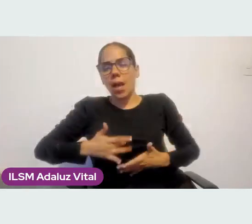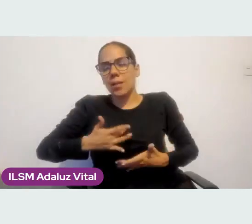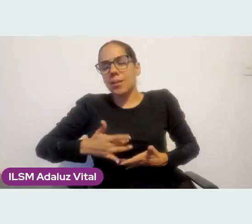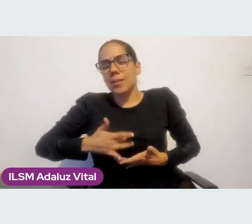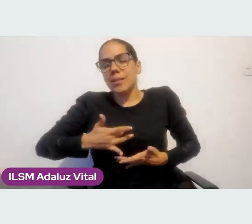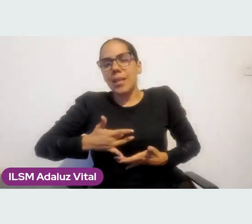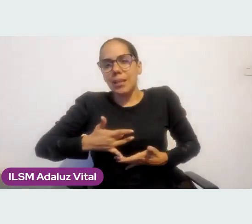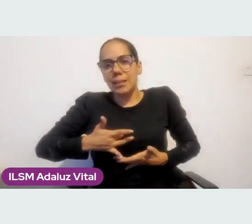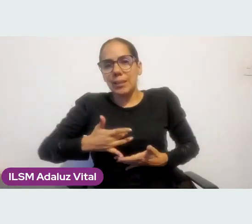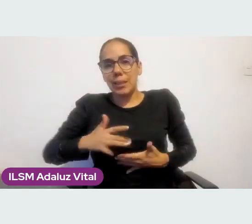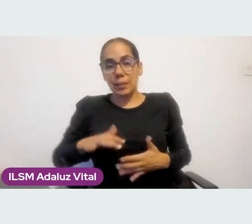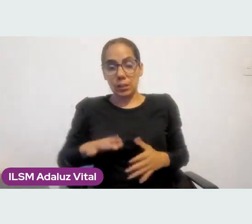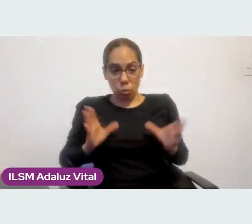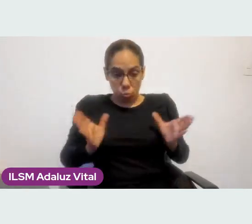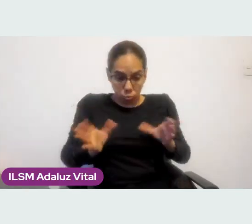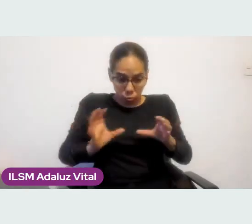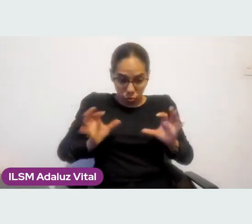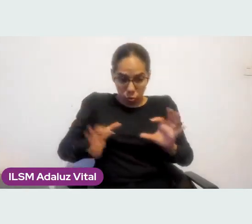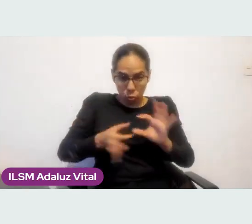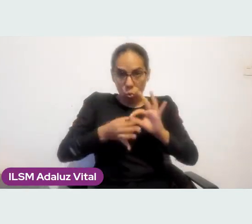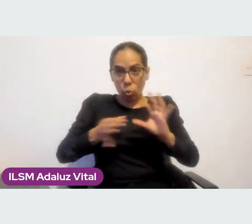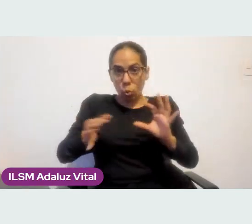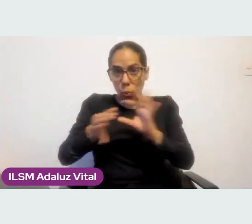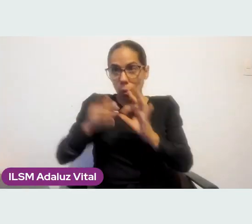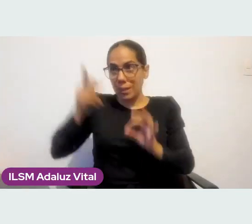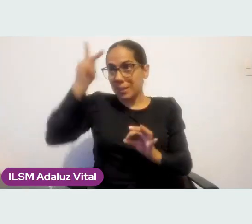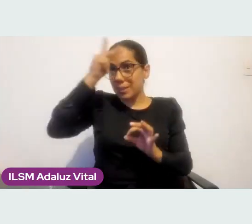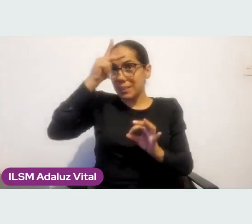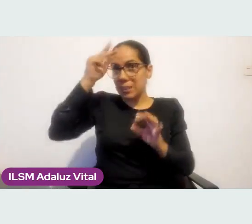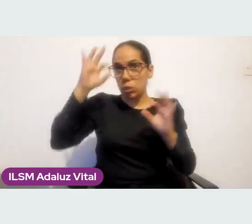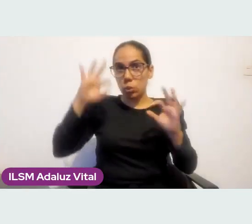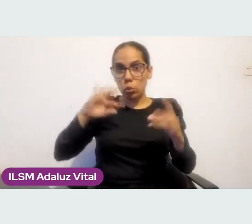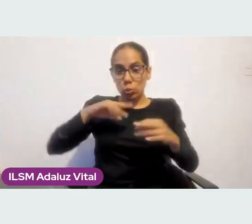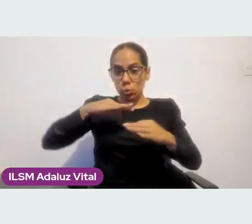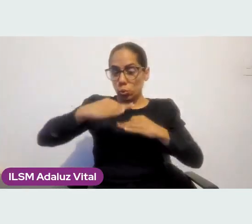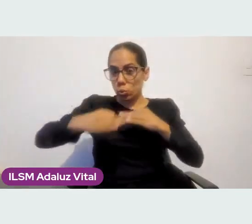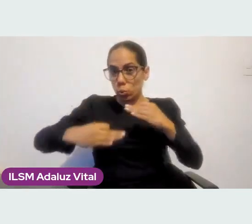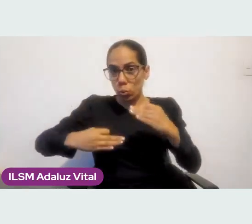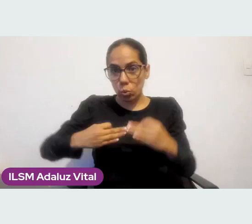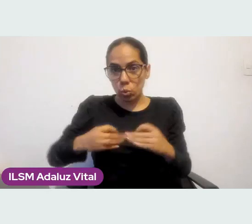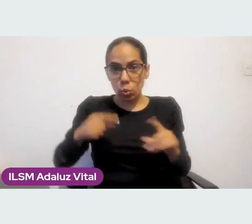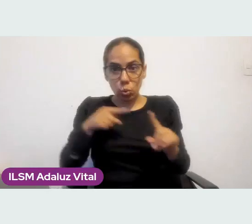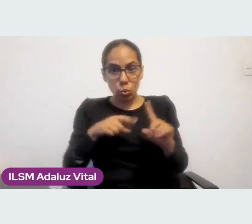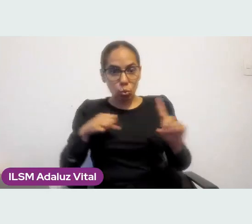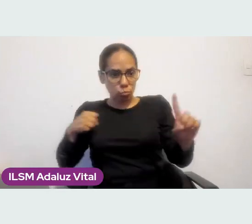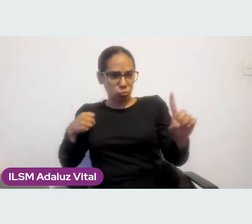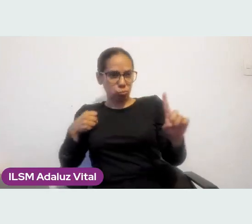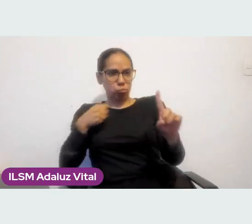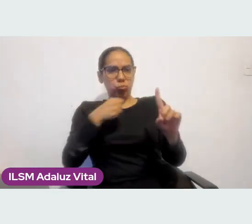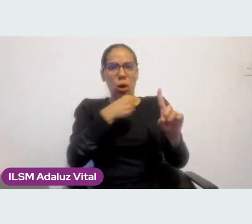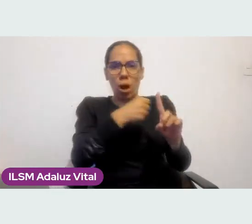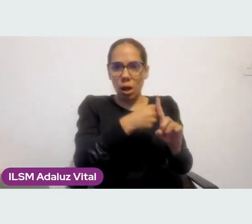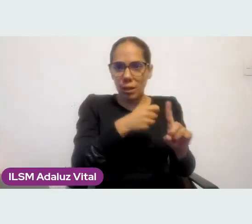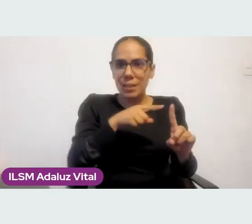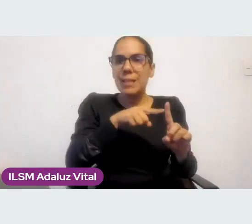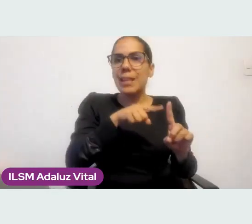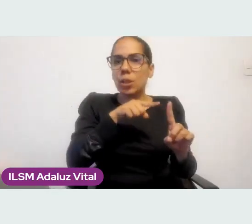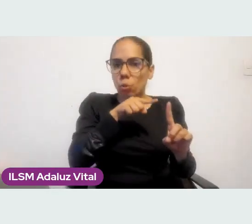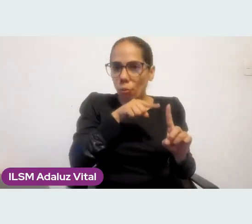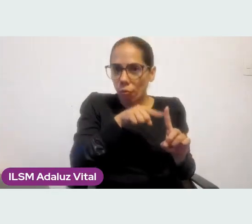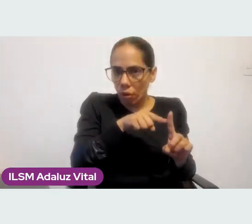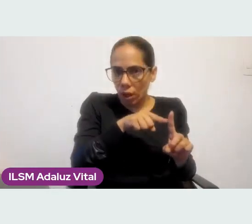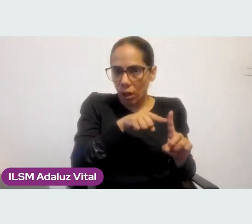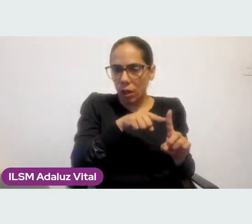estructura emocional, de mi estructura psíquica, de cómo voy a poder afrontar todos los problemas que a diario se me